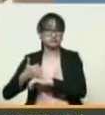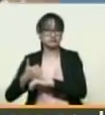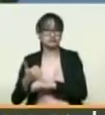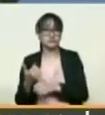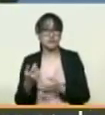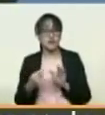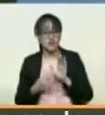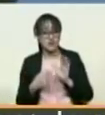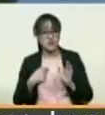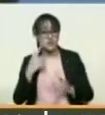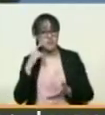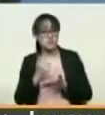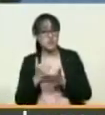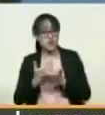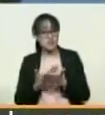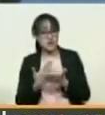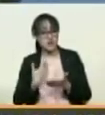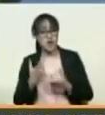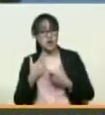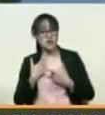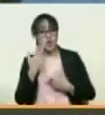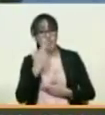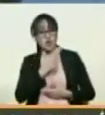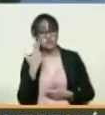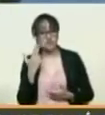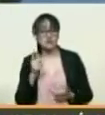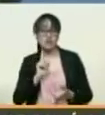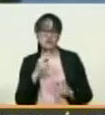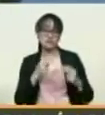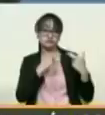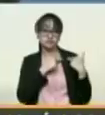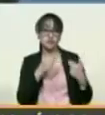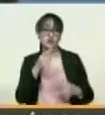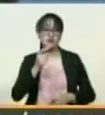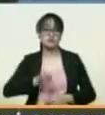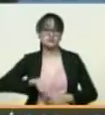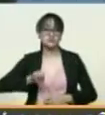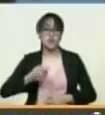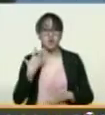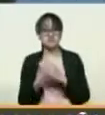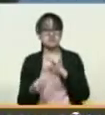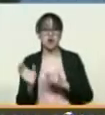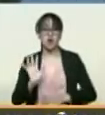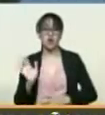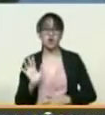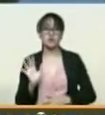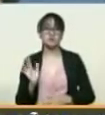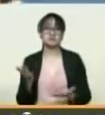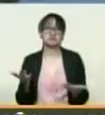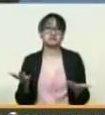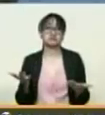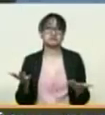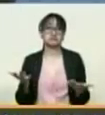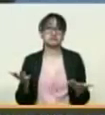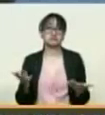demostrar inocencia, hay que hacerlo ante las autoridades correspondientes y no huir, pero ya eso, como le digo,